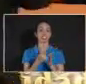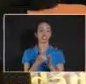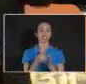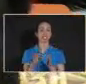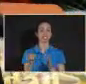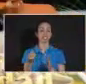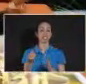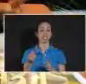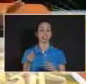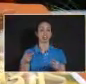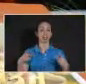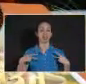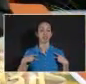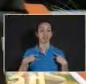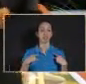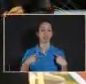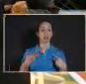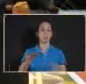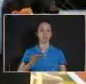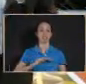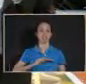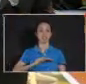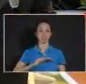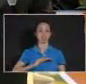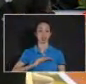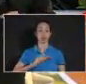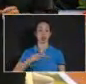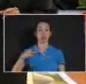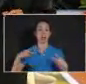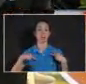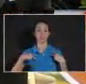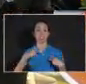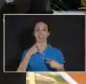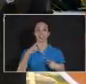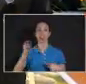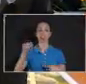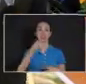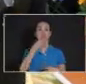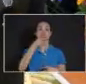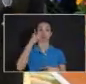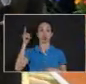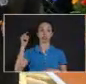Pero mire lo que había mentido, había dicho que Dios le había hablado a través de un ángel.